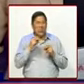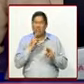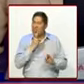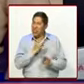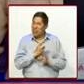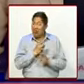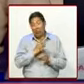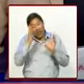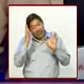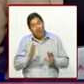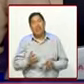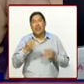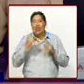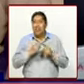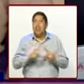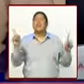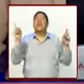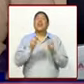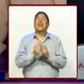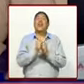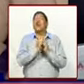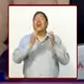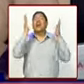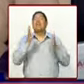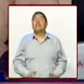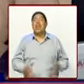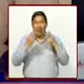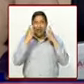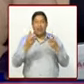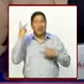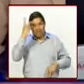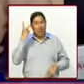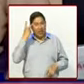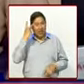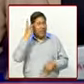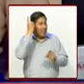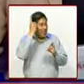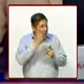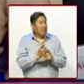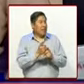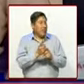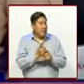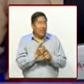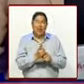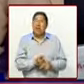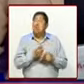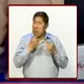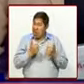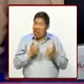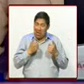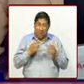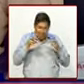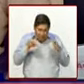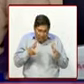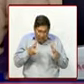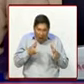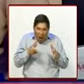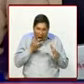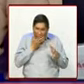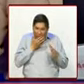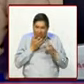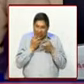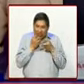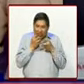esta jornada. Una manera diferente, compañeros, de ver la política. Exactamente, y la verdad creo que valía la pena, ¿no es cierto? Porque han sido momentos